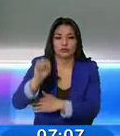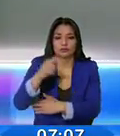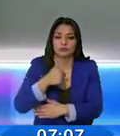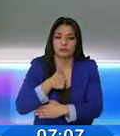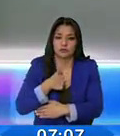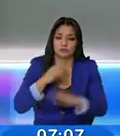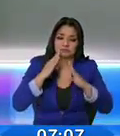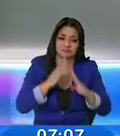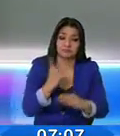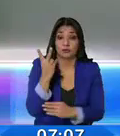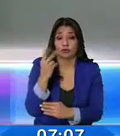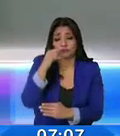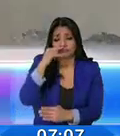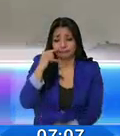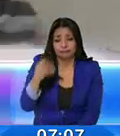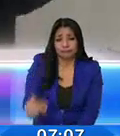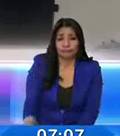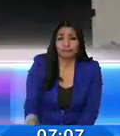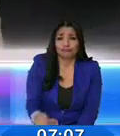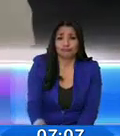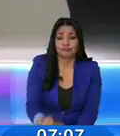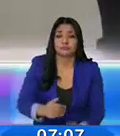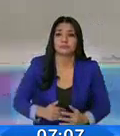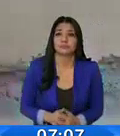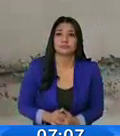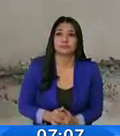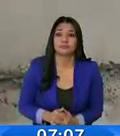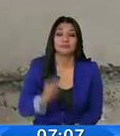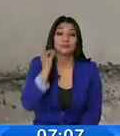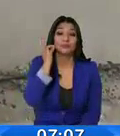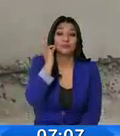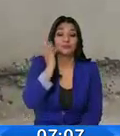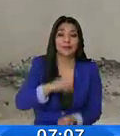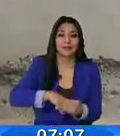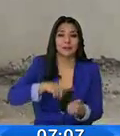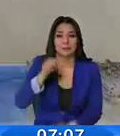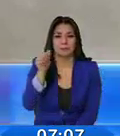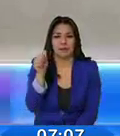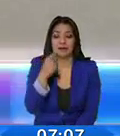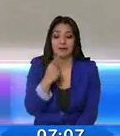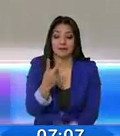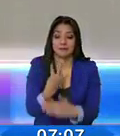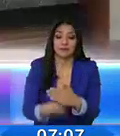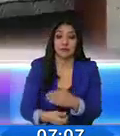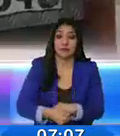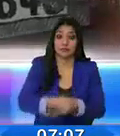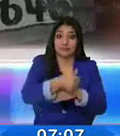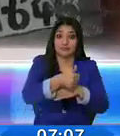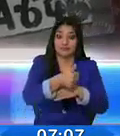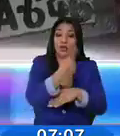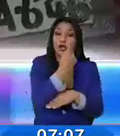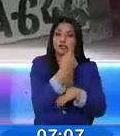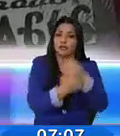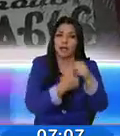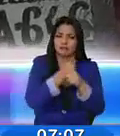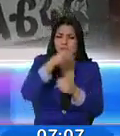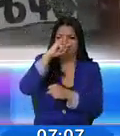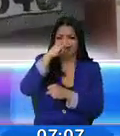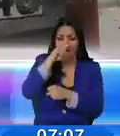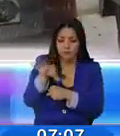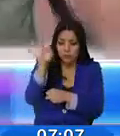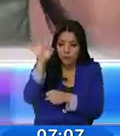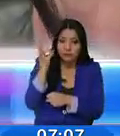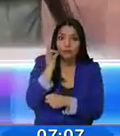quedaron, 2 está chiquitos. La hermana de la desafortunada cuenta que el hijo de 11 años encontró el cuerpo tendido en el